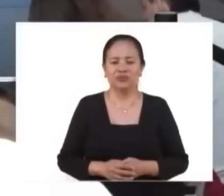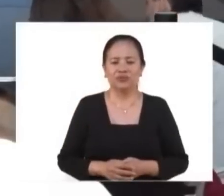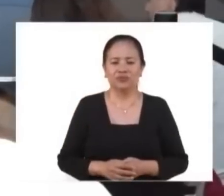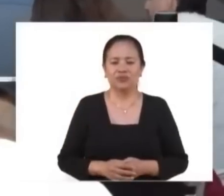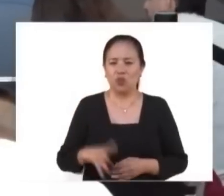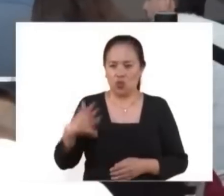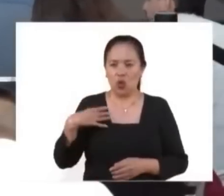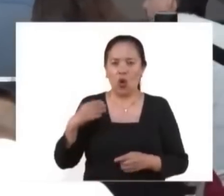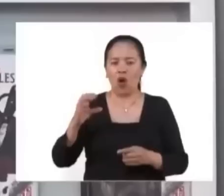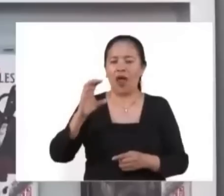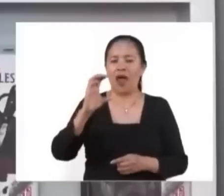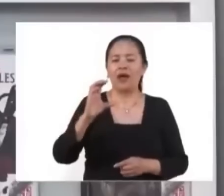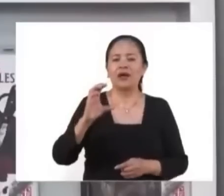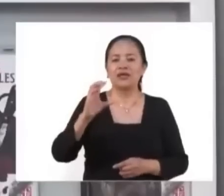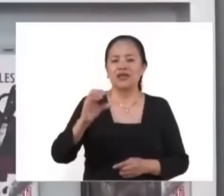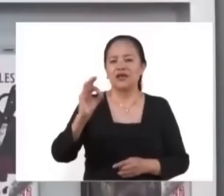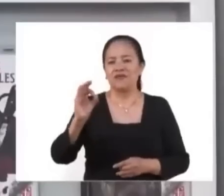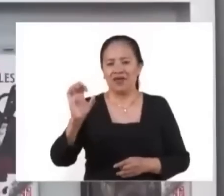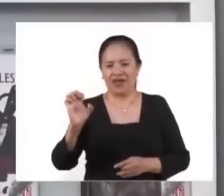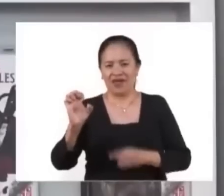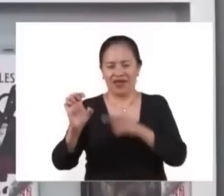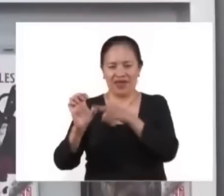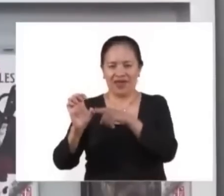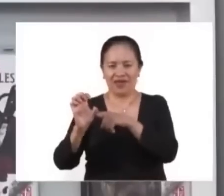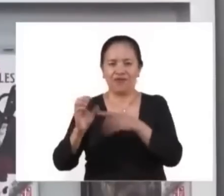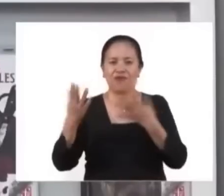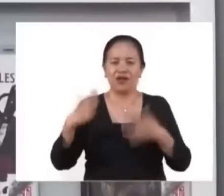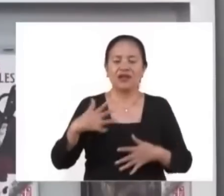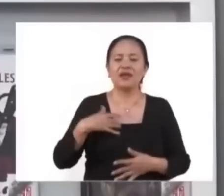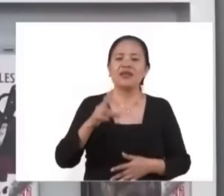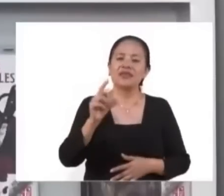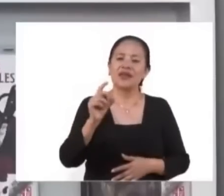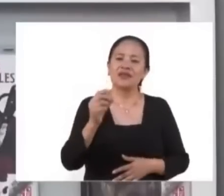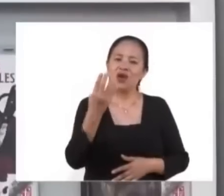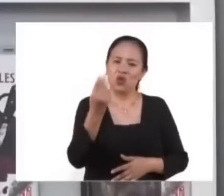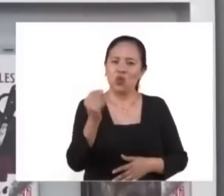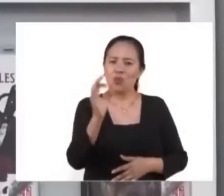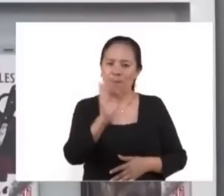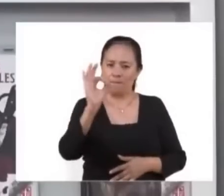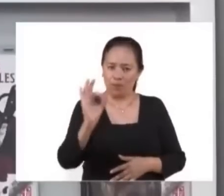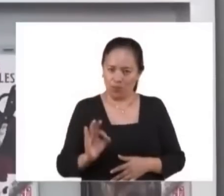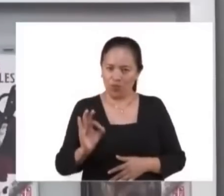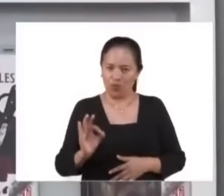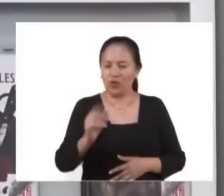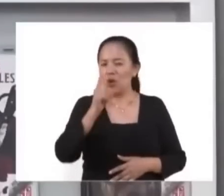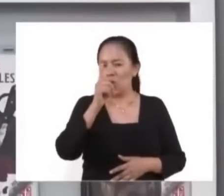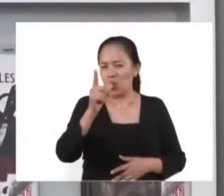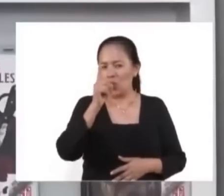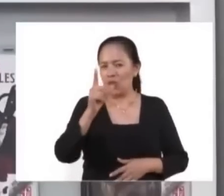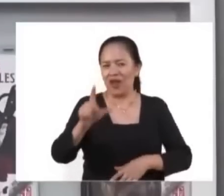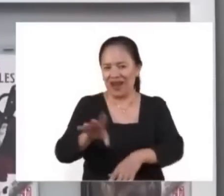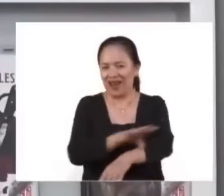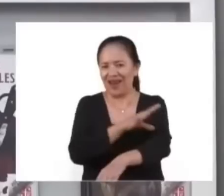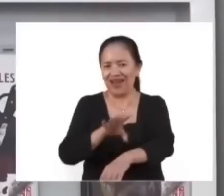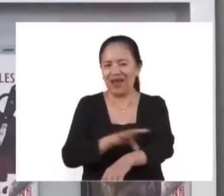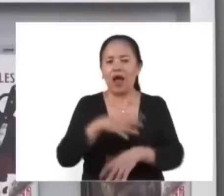Comisión Federal de Electricidad pasa de generar treinta y nueve por ciento de toda la energía eléctrica